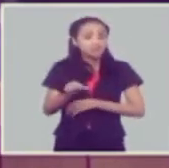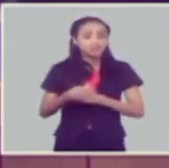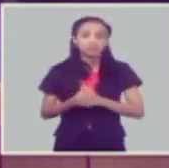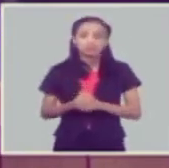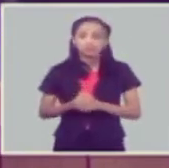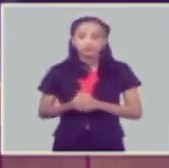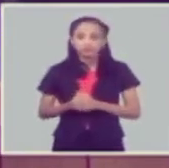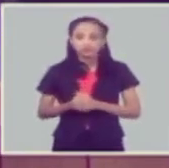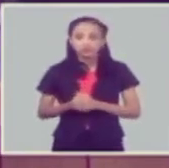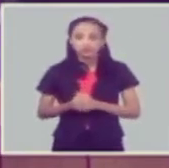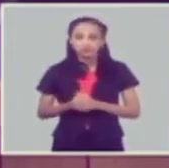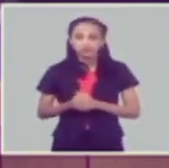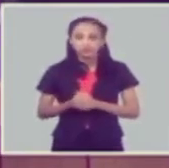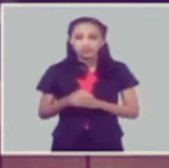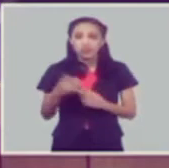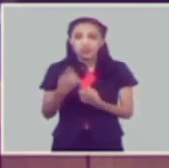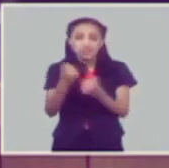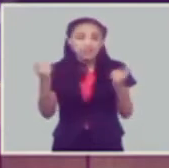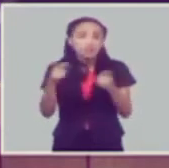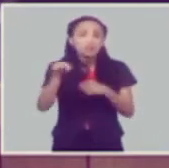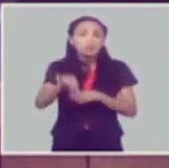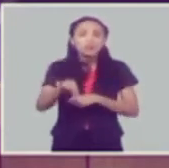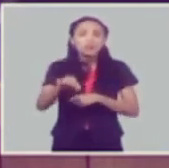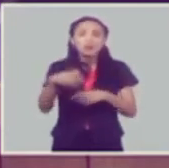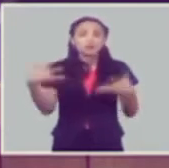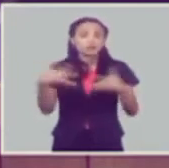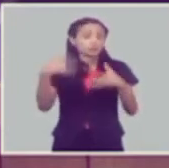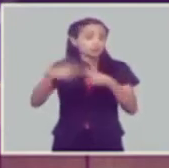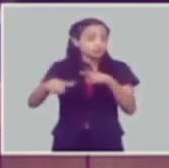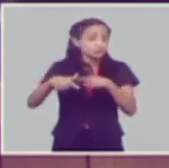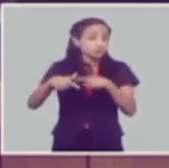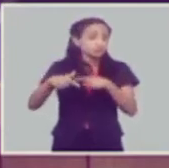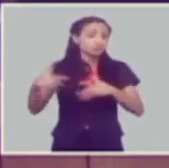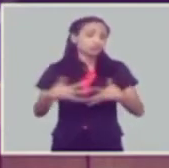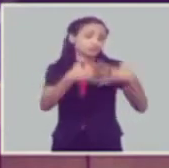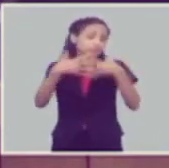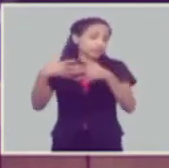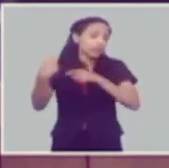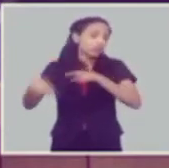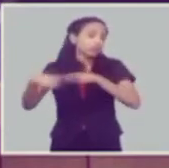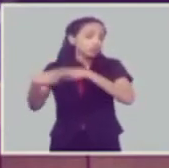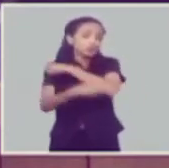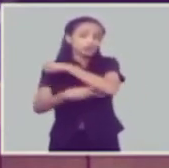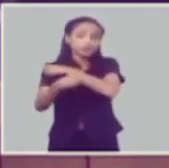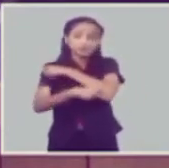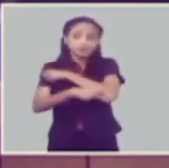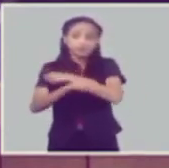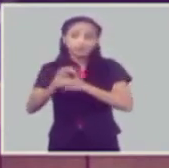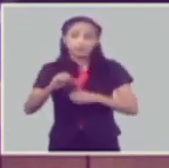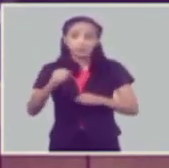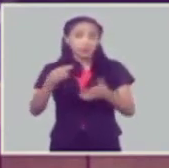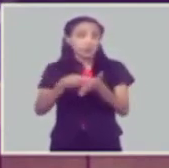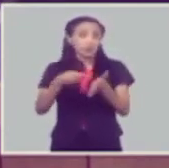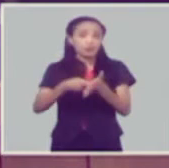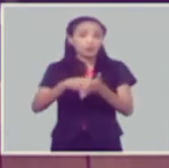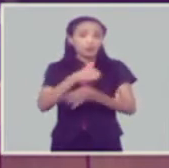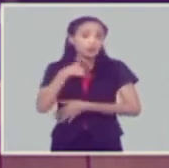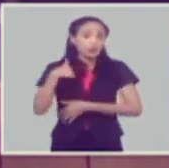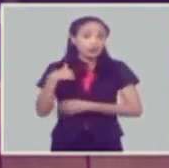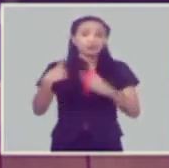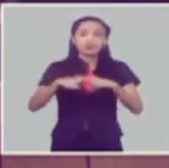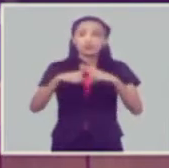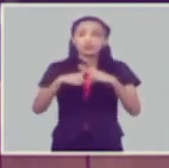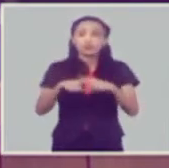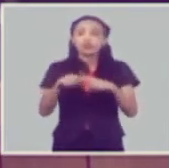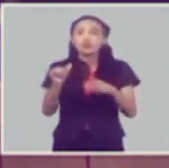la fuga al exterior de divisas que estaban drenando los escasos ingresos del país por vía de los compradores privados. La solución fue atraer